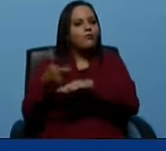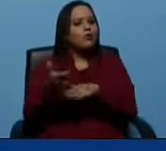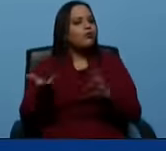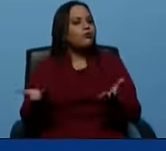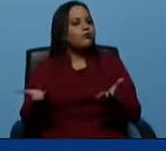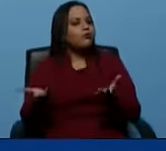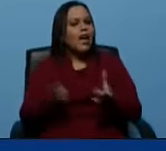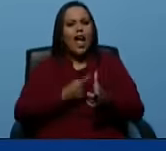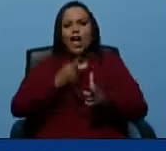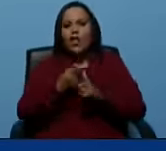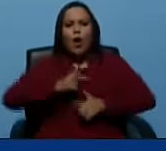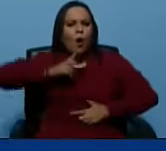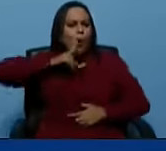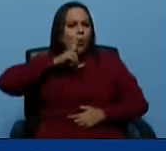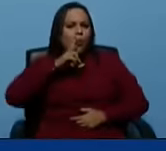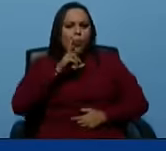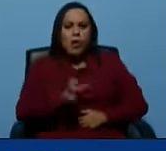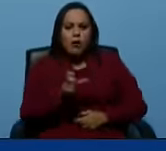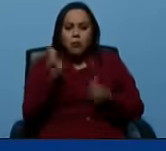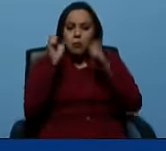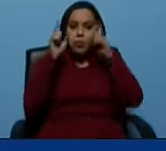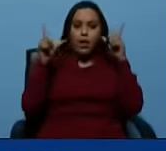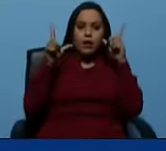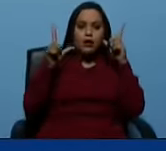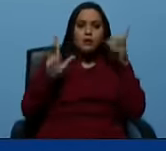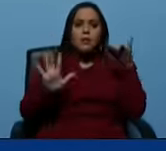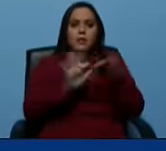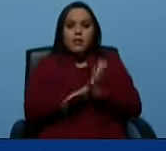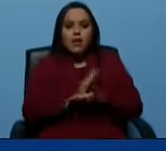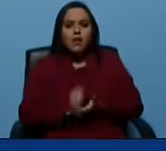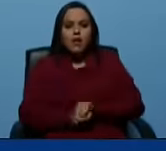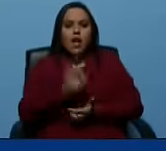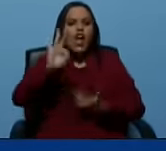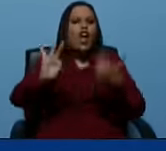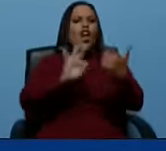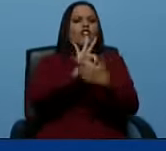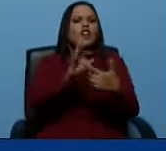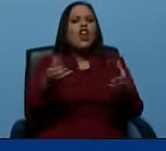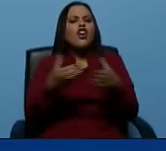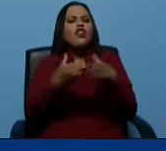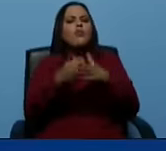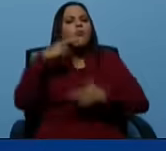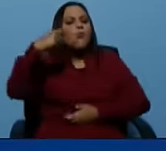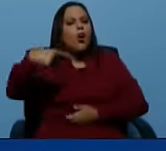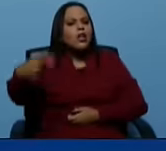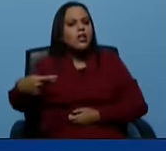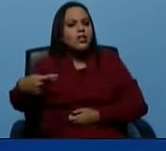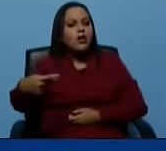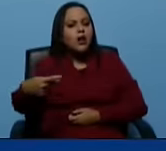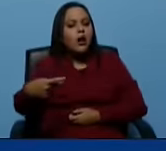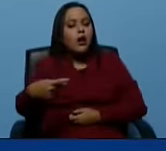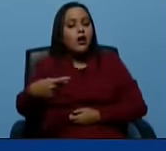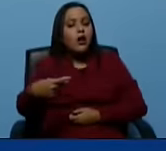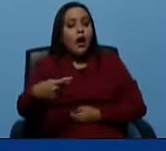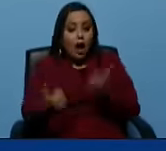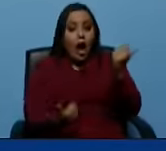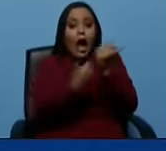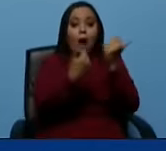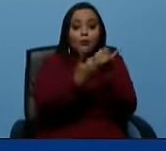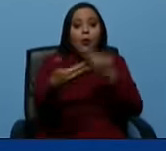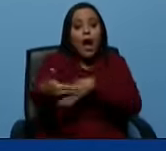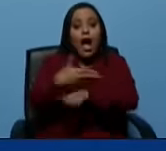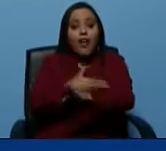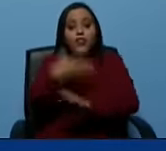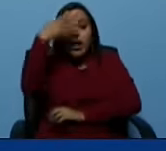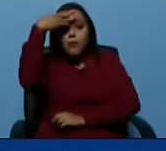Así que es escandalosa la afirmación de los tres partidos políticos postulantes del extremista